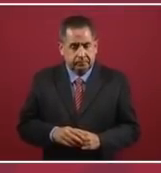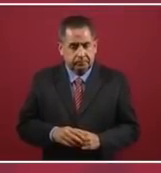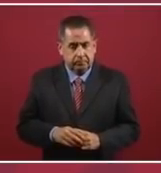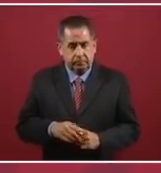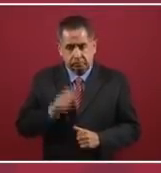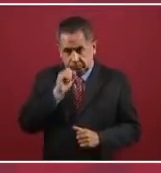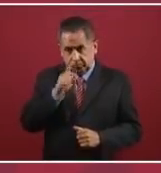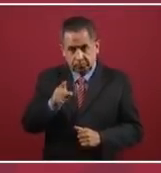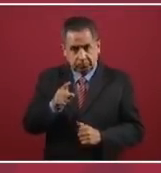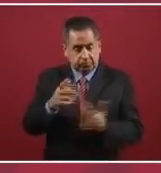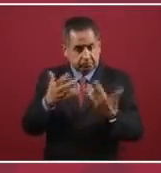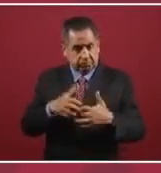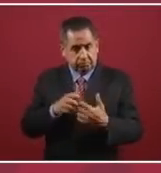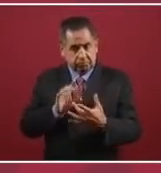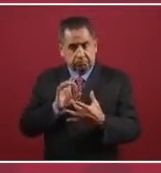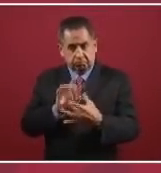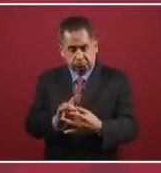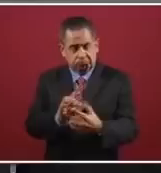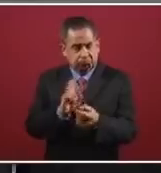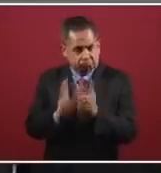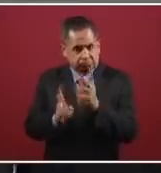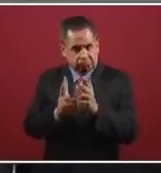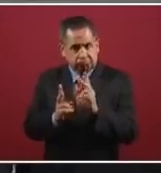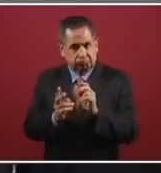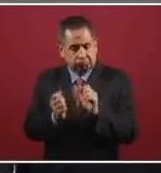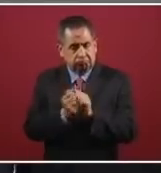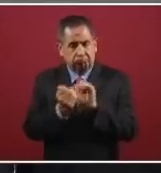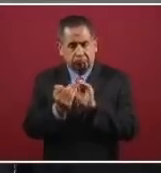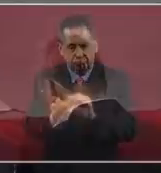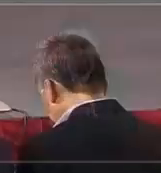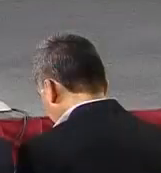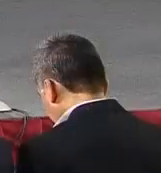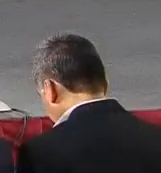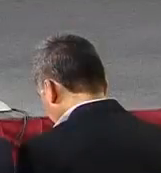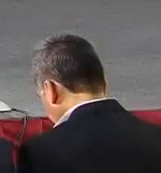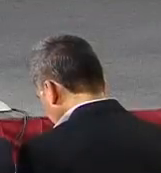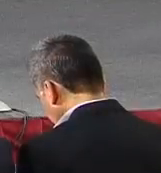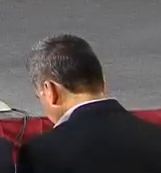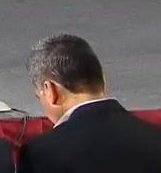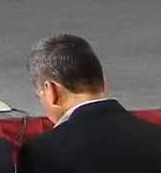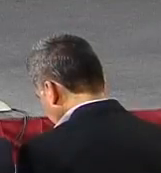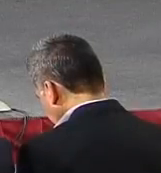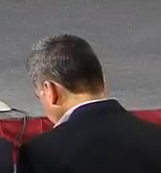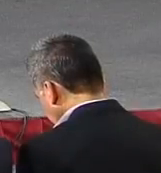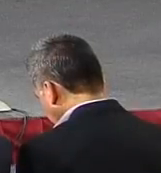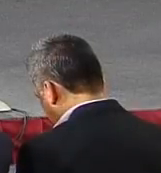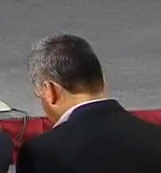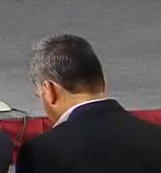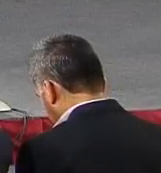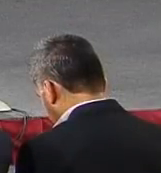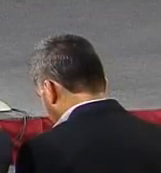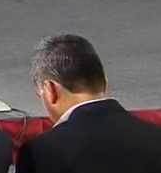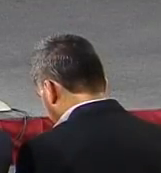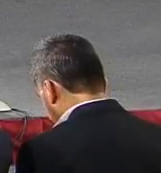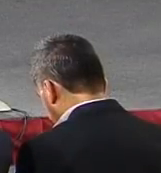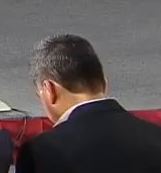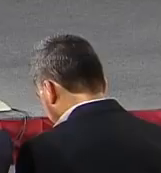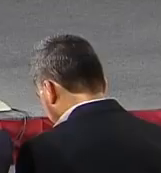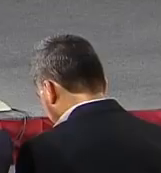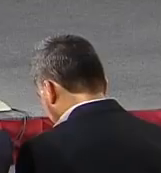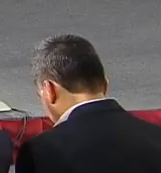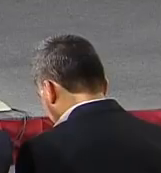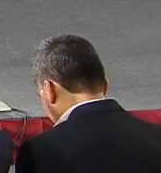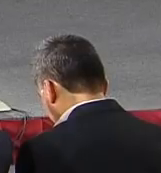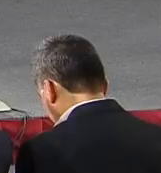con esa empresa pues voy a hablar, claro que es apenas para el estudio de ingeniería básica, pero luego